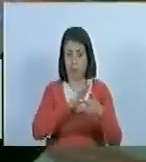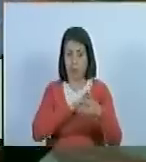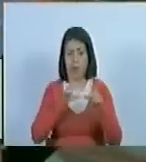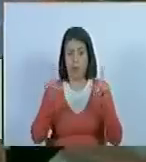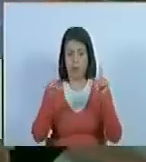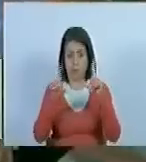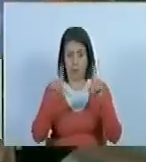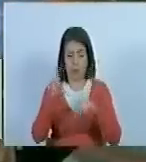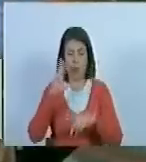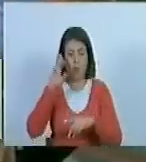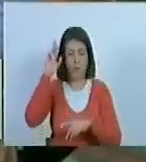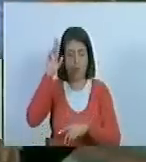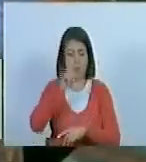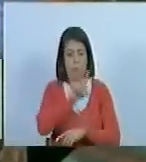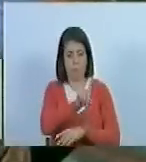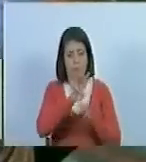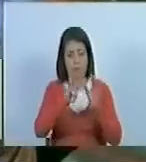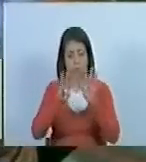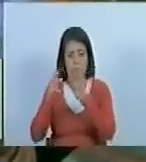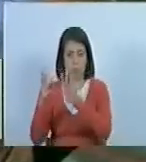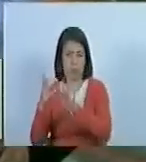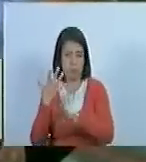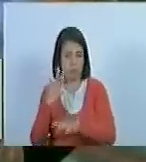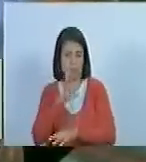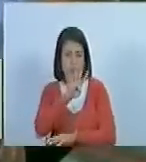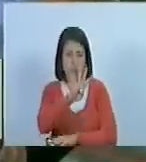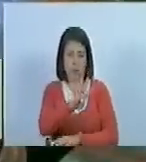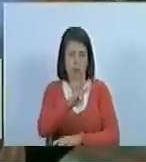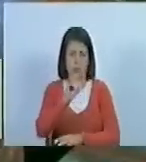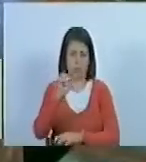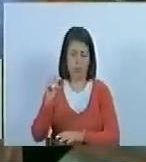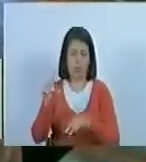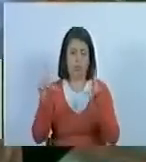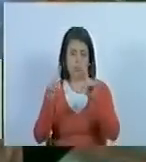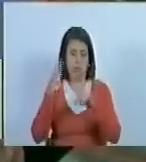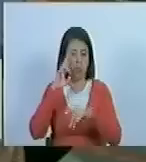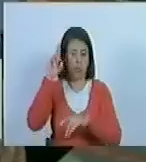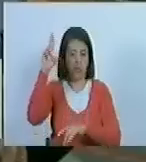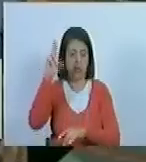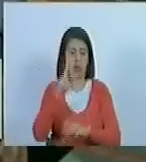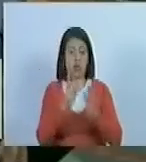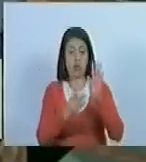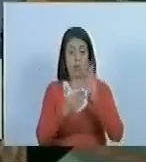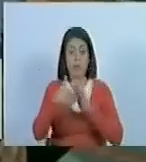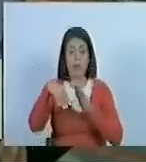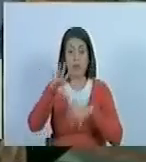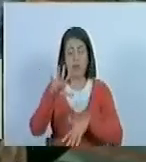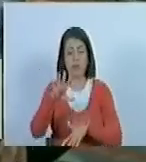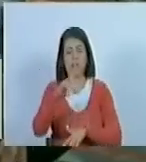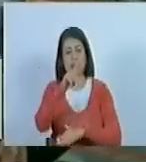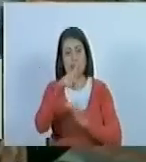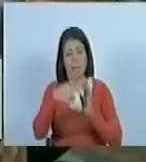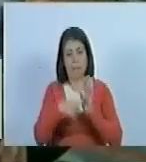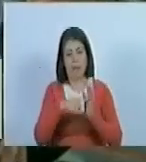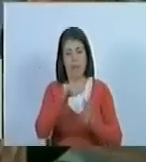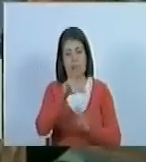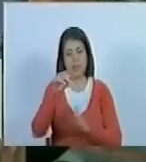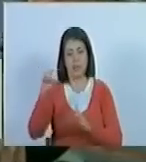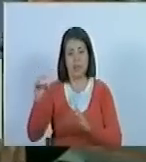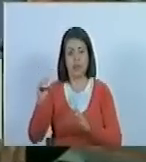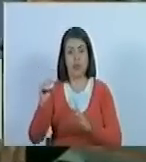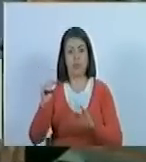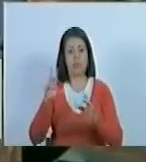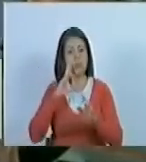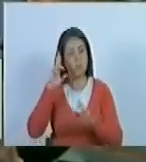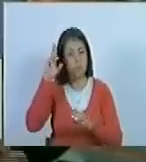que apenas en 1998 llegaba a unos 400 medios de comunicación, para el 2015 ya era de casi 1.300 medios de